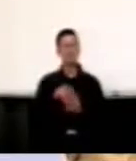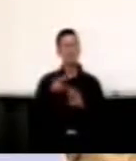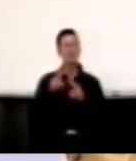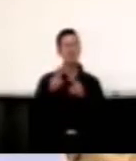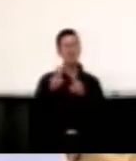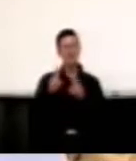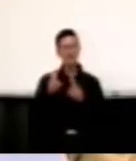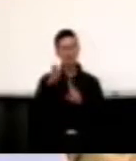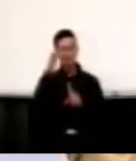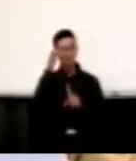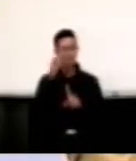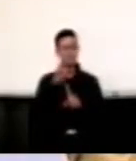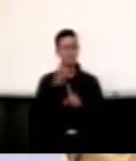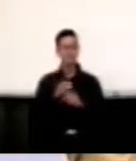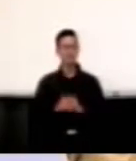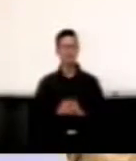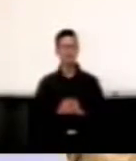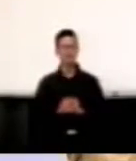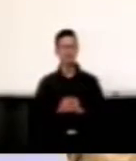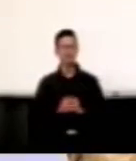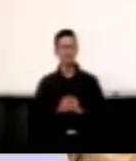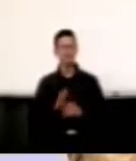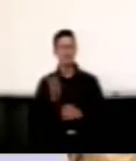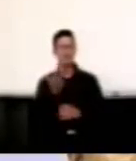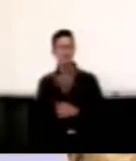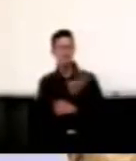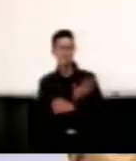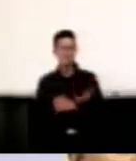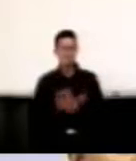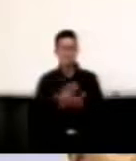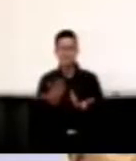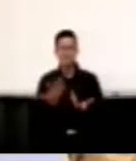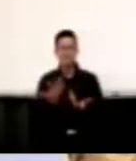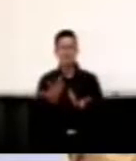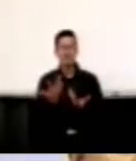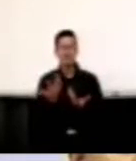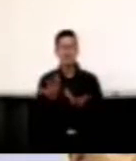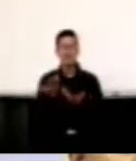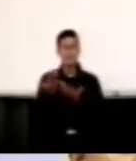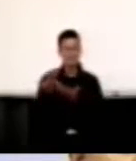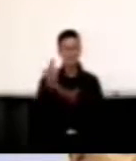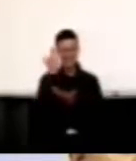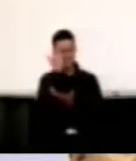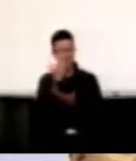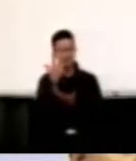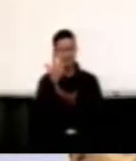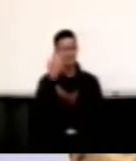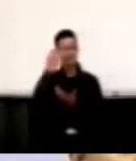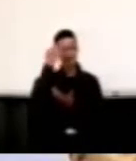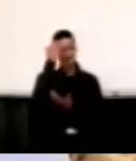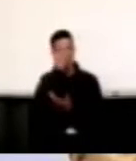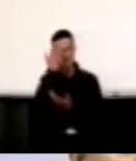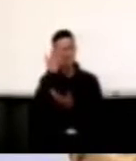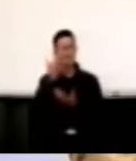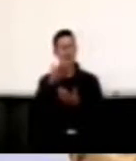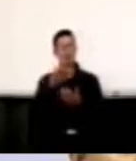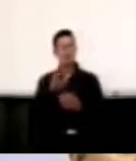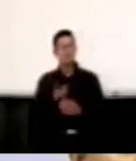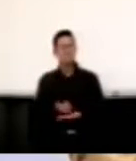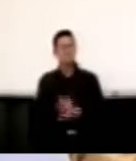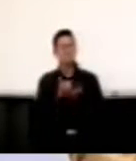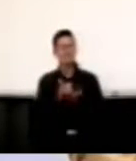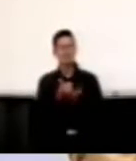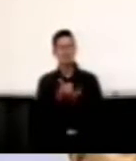en perspectiva. Y bueno, obviamente las reflexiones y el estudio que hacen los autores es no solamente útil, sino